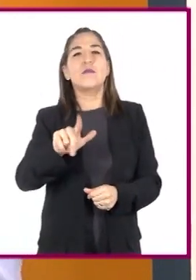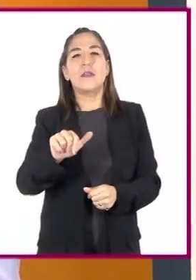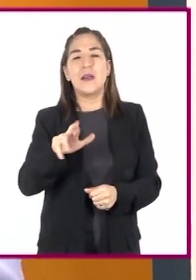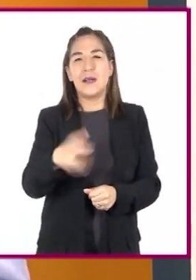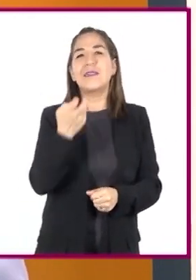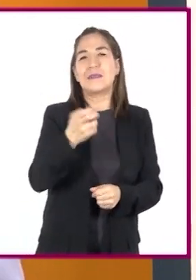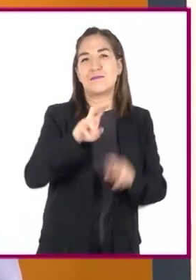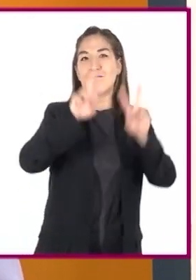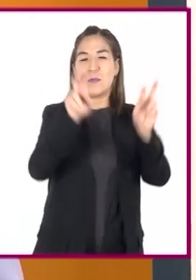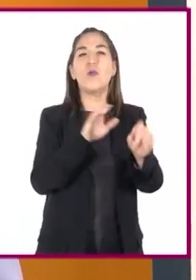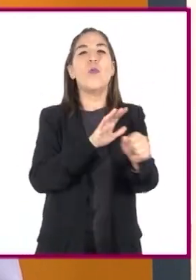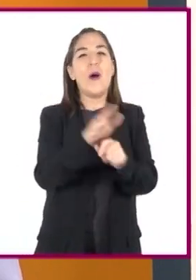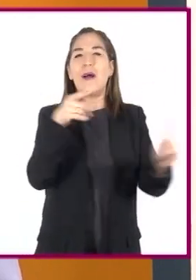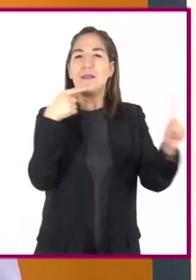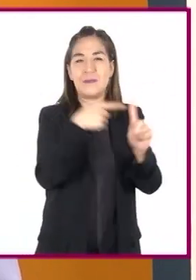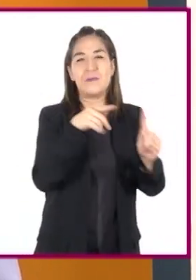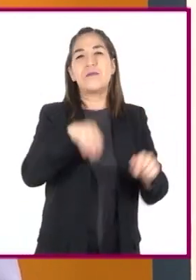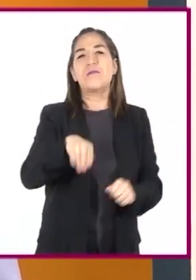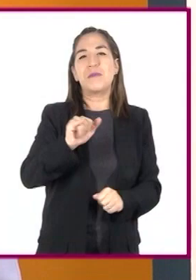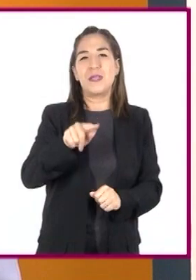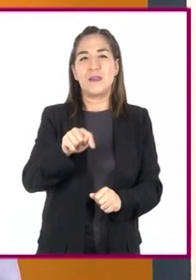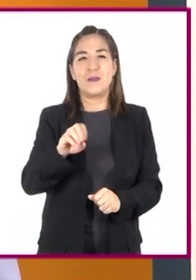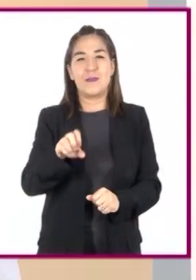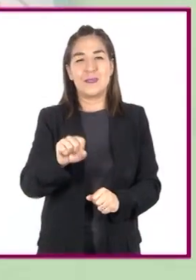a mitosis.